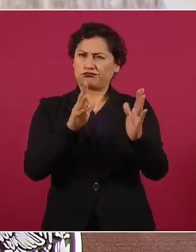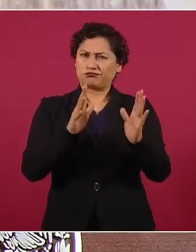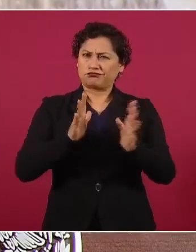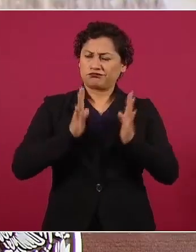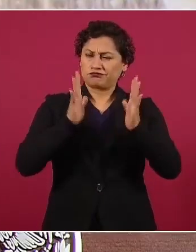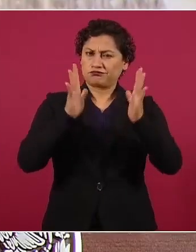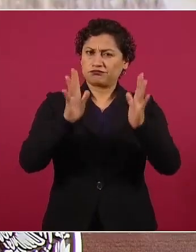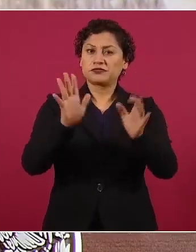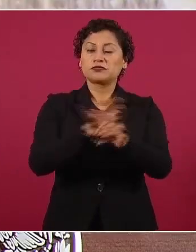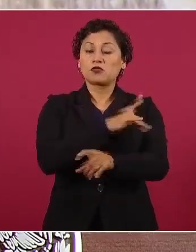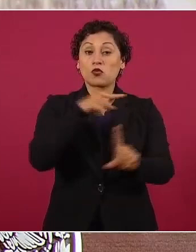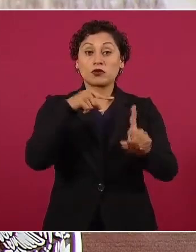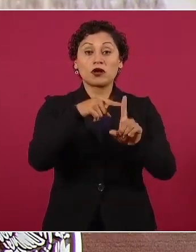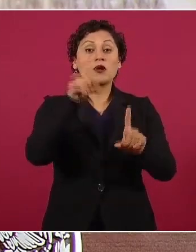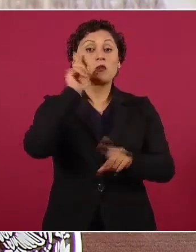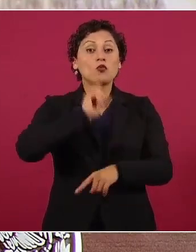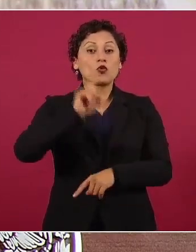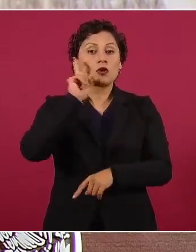cuestiona